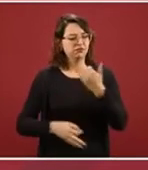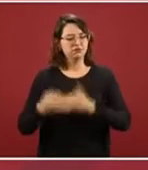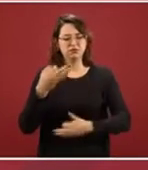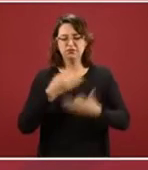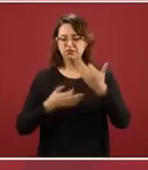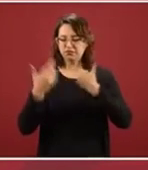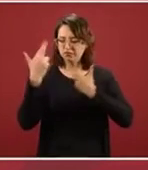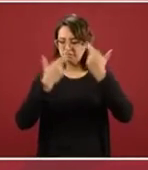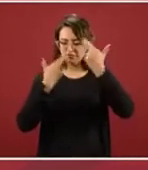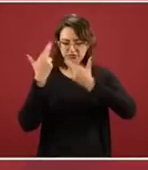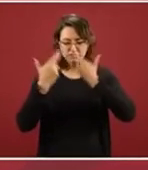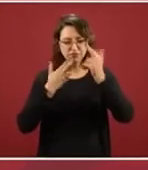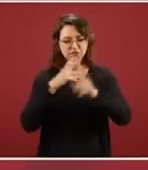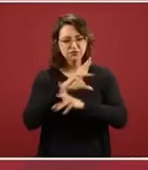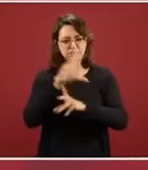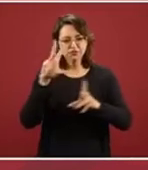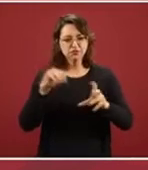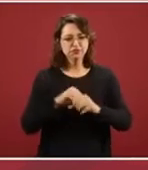revisar todo.